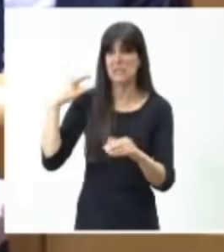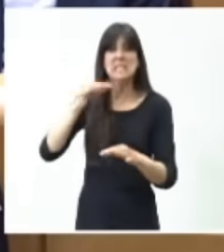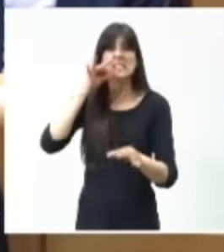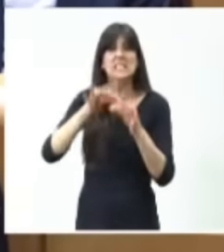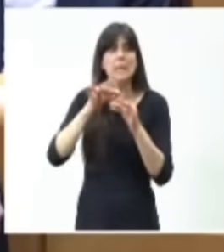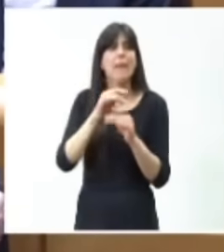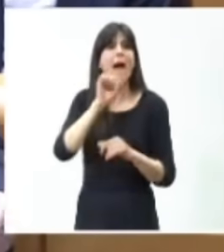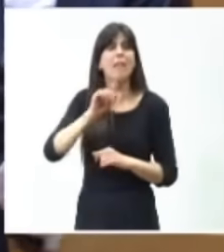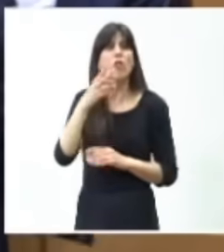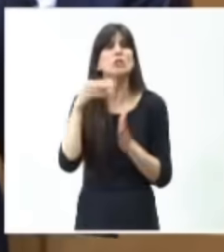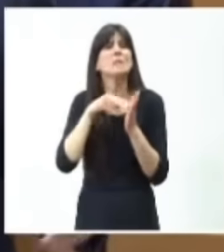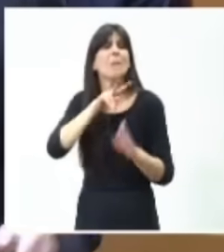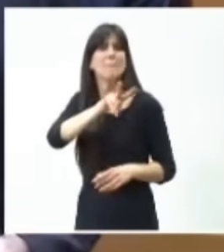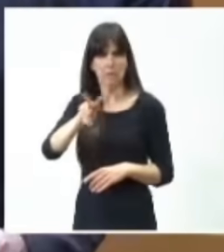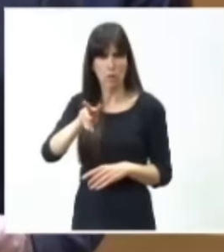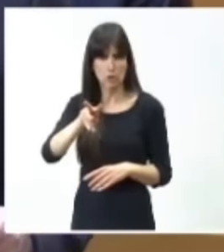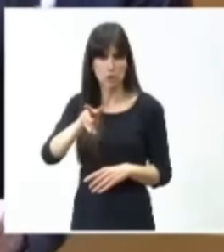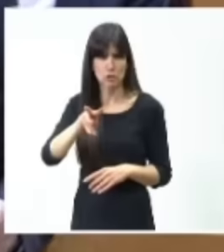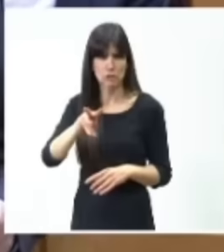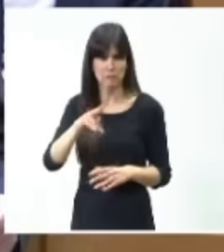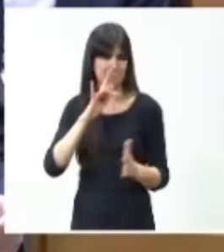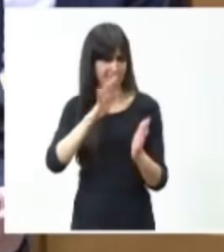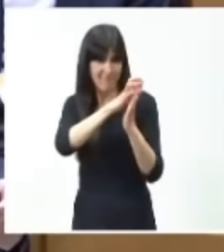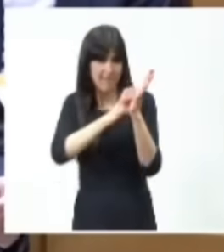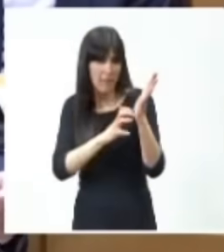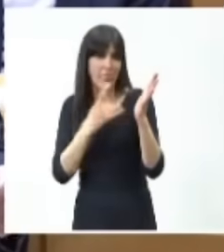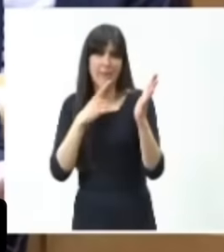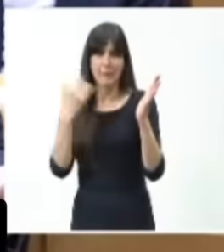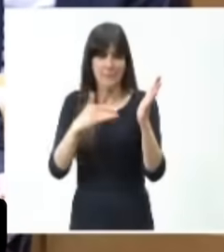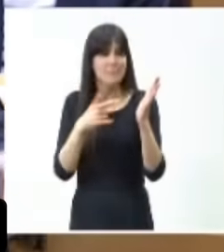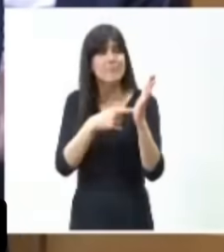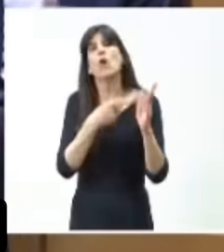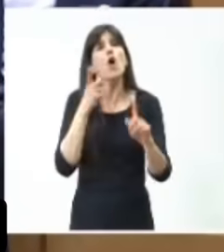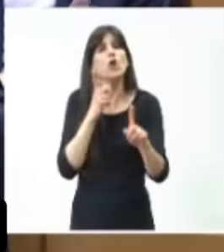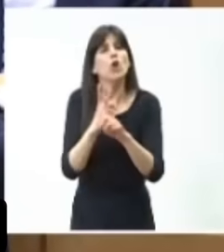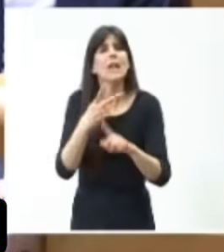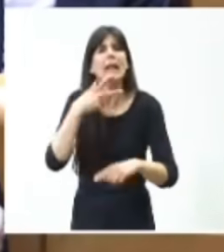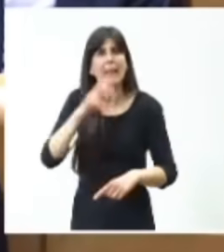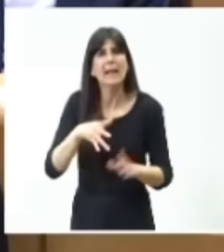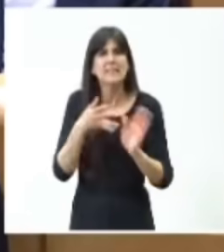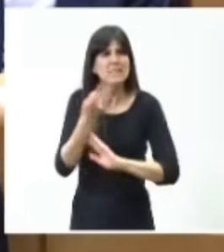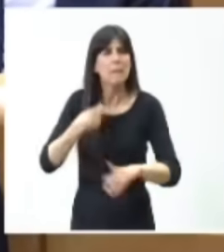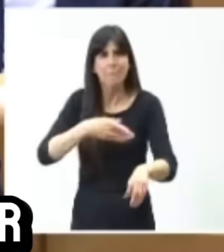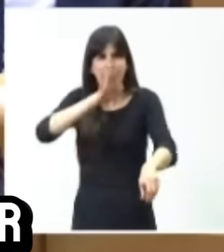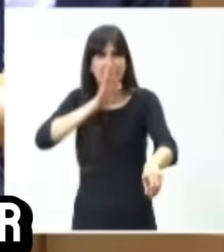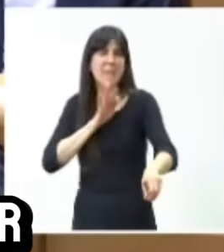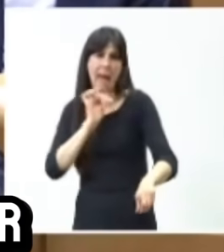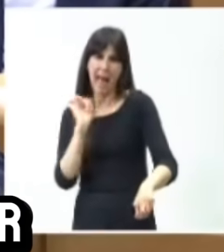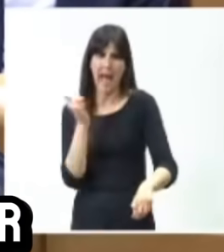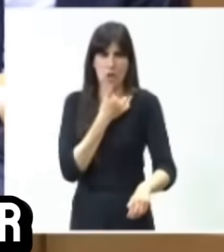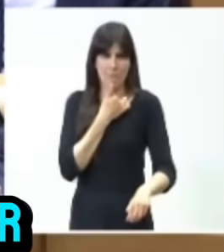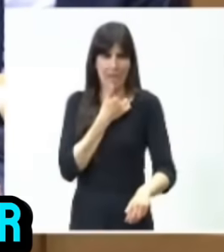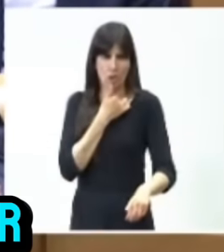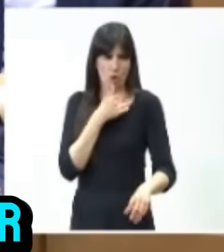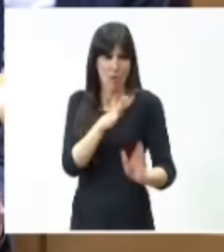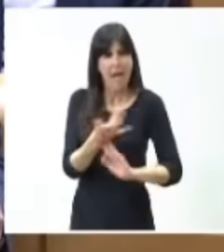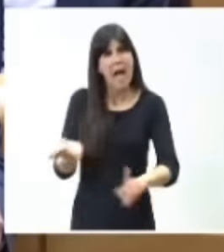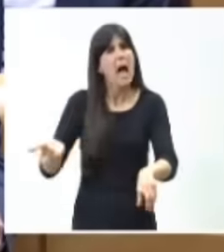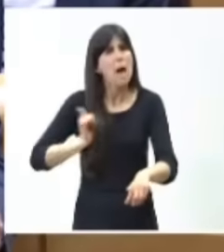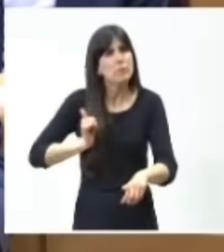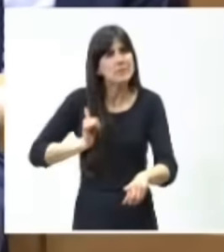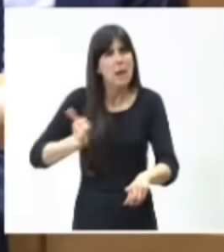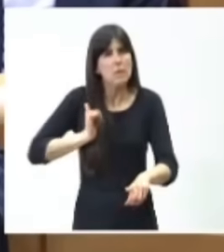año 2022, y no tiene desperdicio. Se arremete contra quienes, ocultándose en el anonimato, aprovechan para